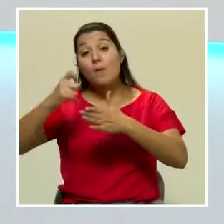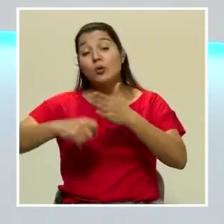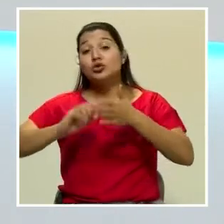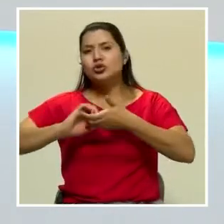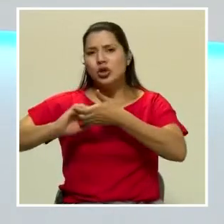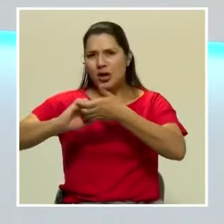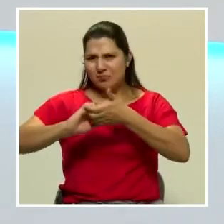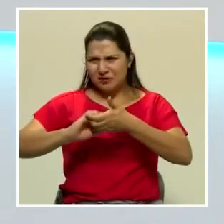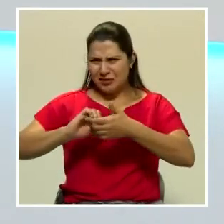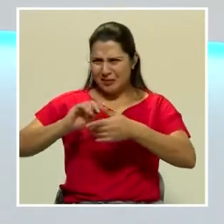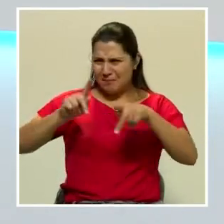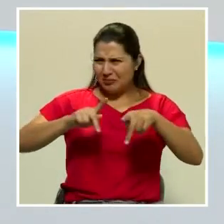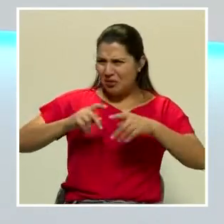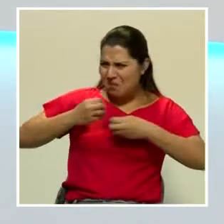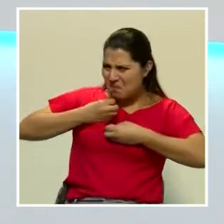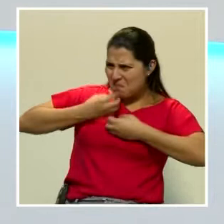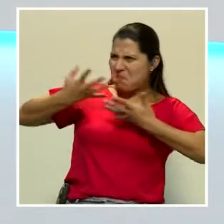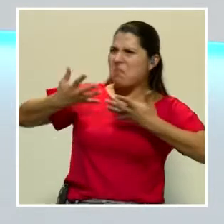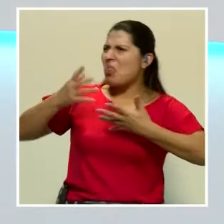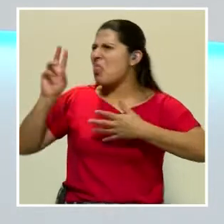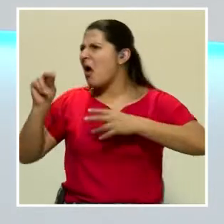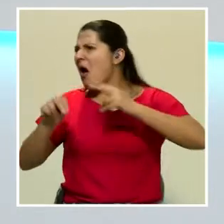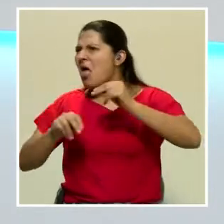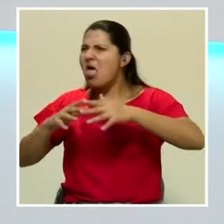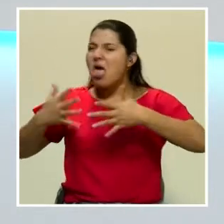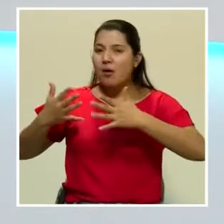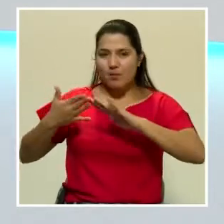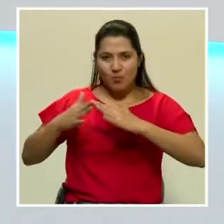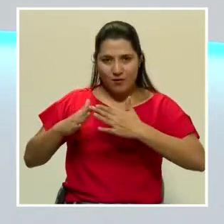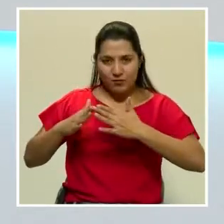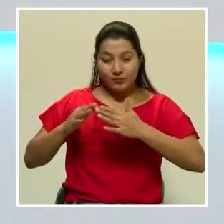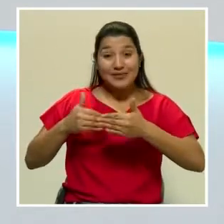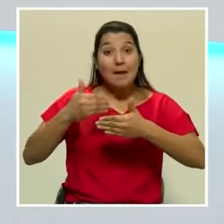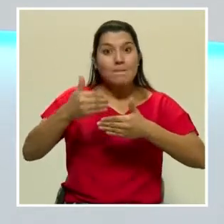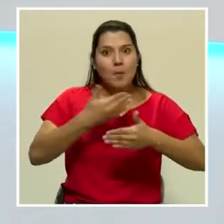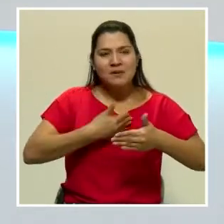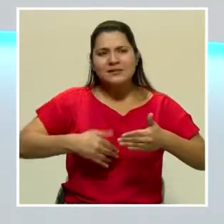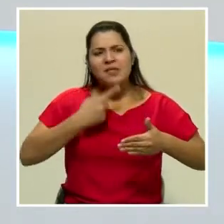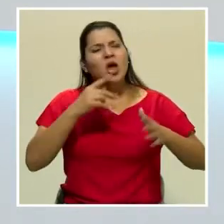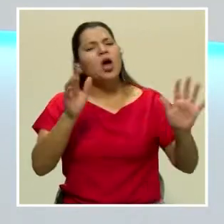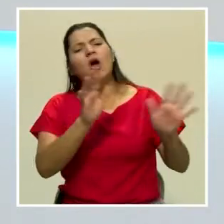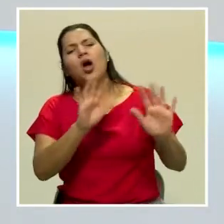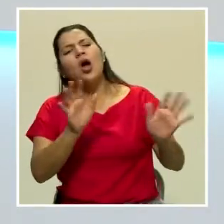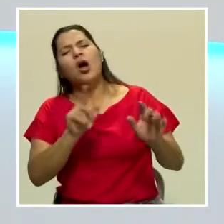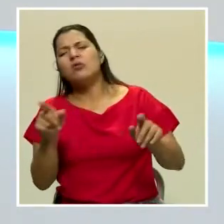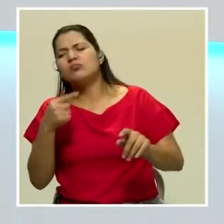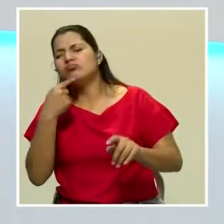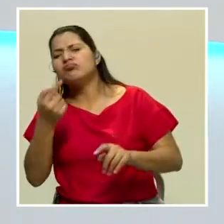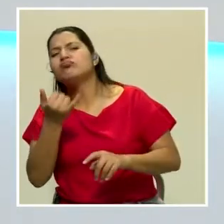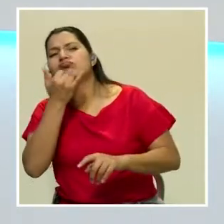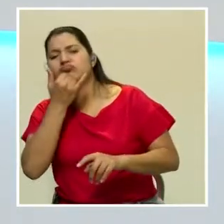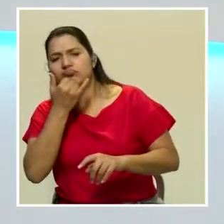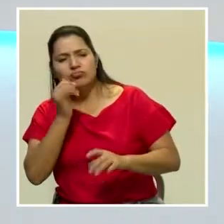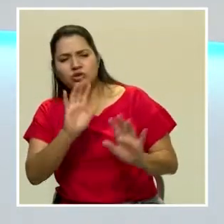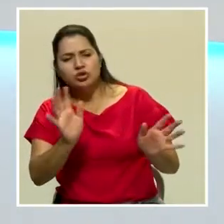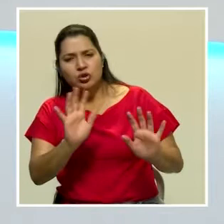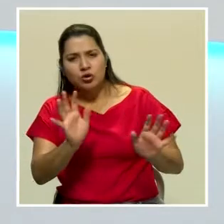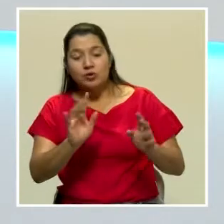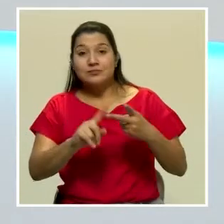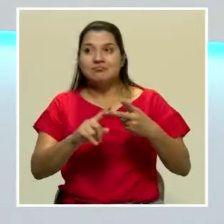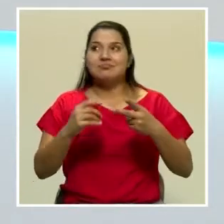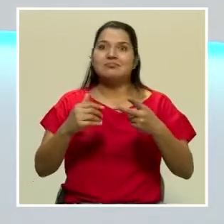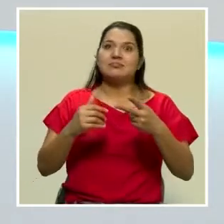el presidente dio marcha atrás. Con eso calculo que la relación debe haber sufrido